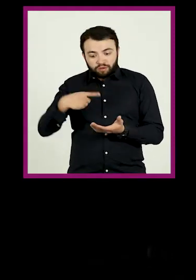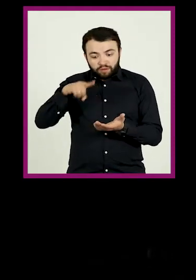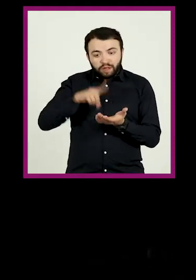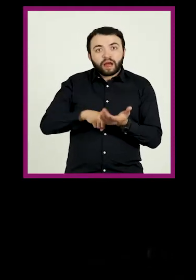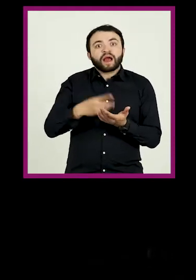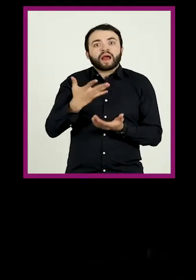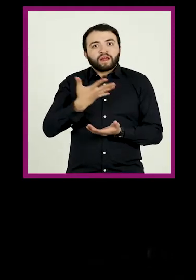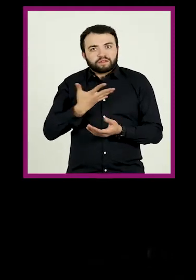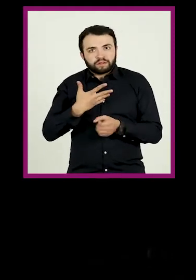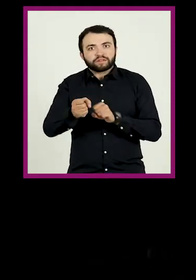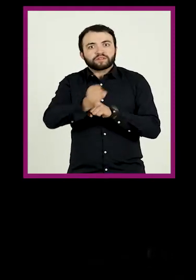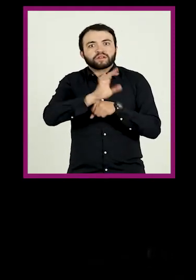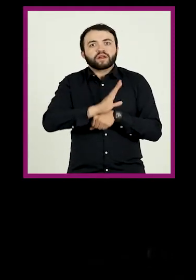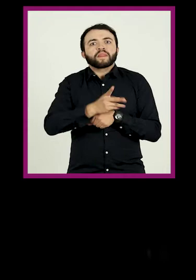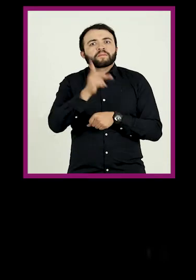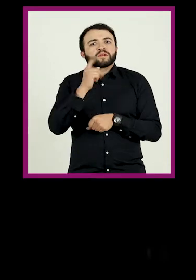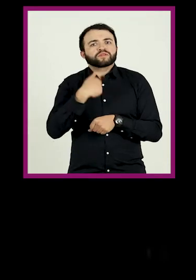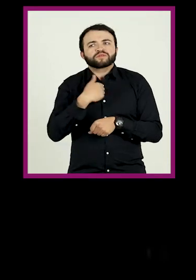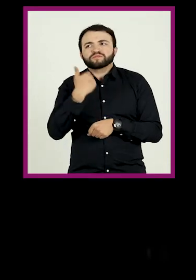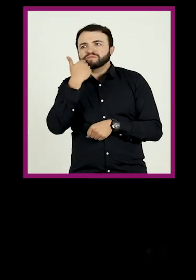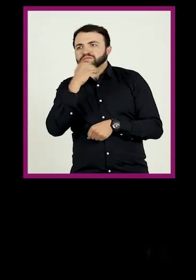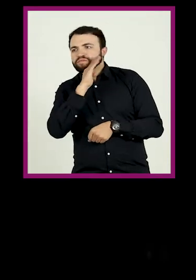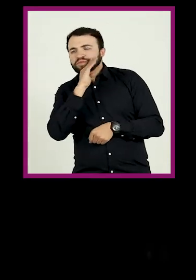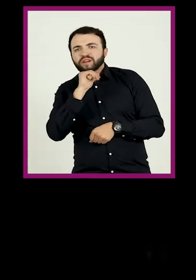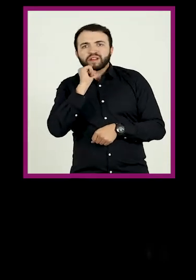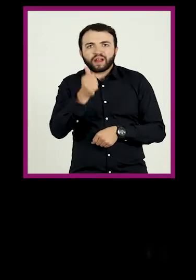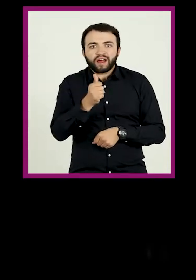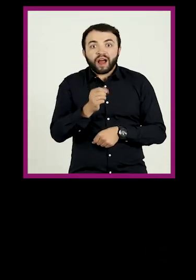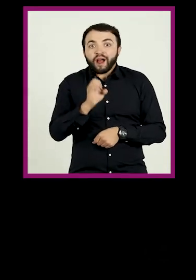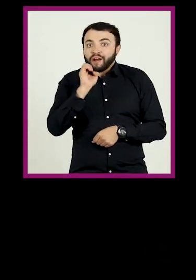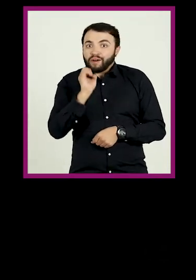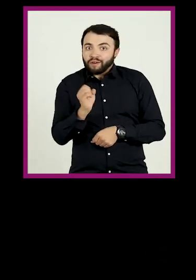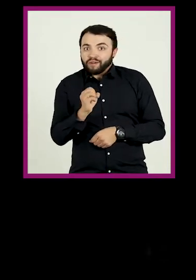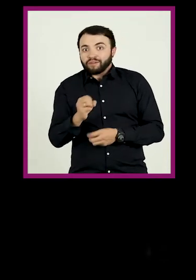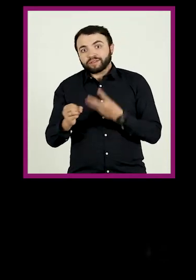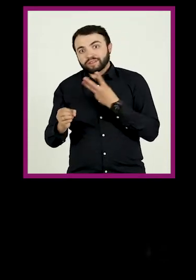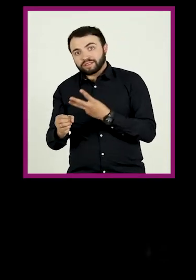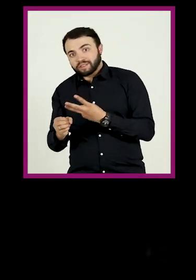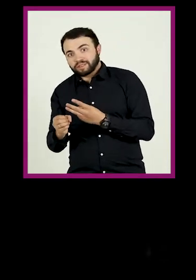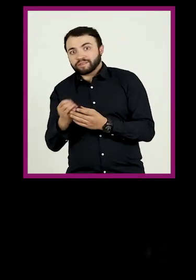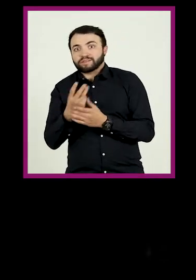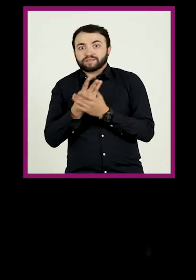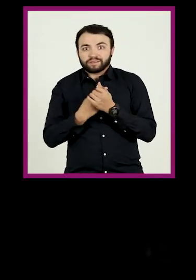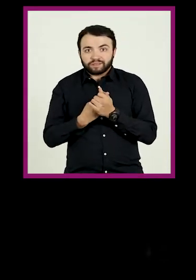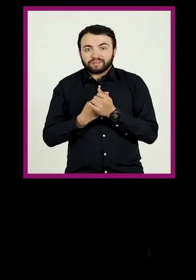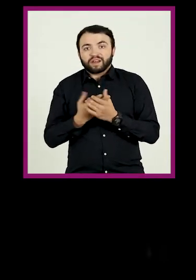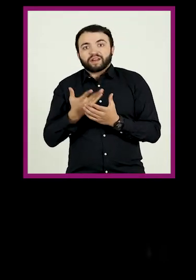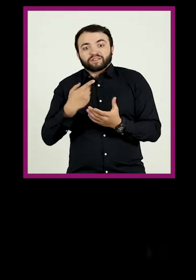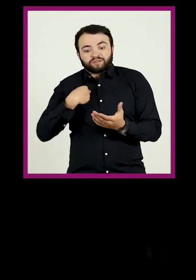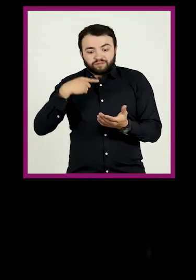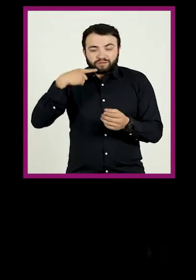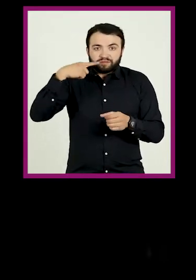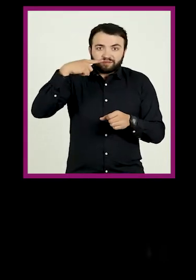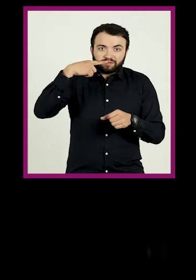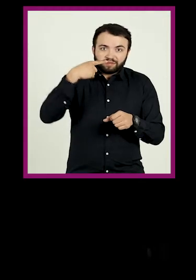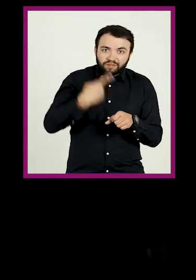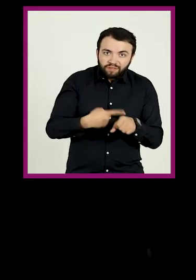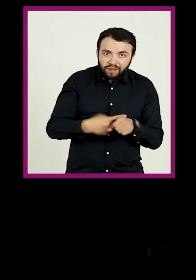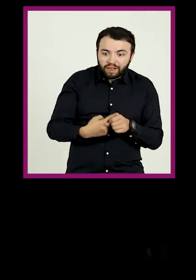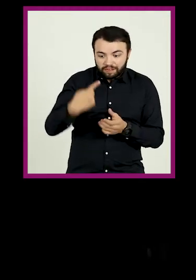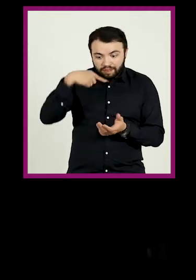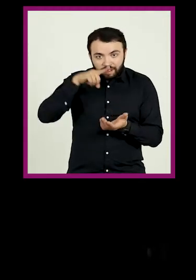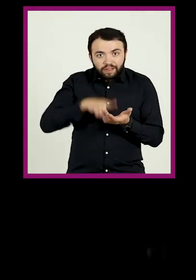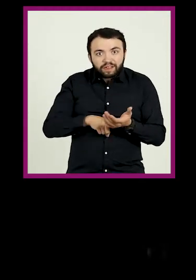o persistentes, o matarnos. Y los destrozos económicos consecuentes han arrojado a unos